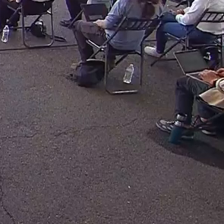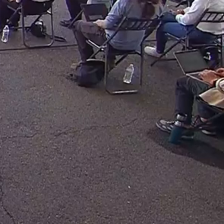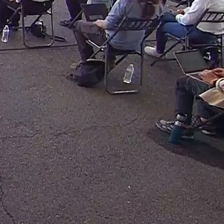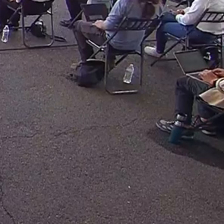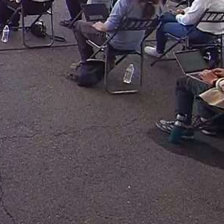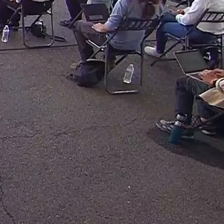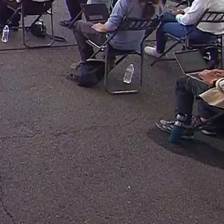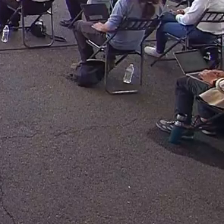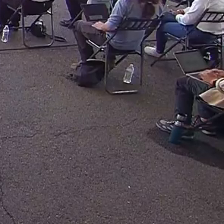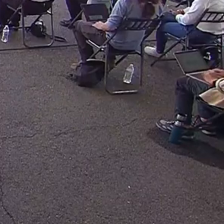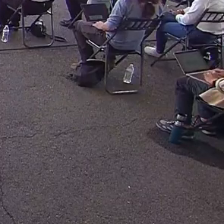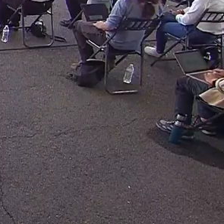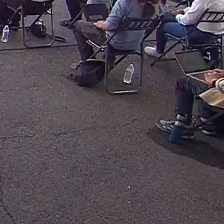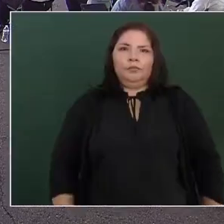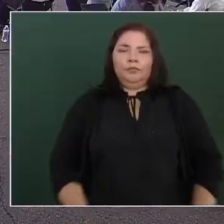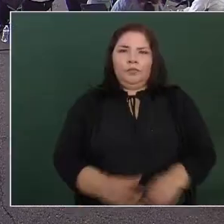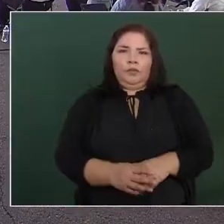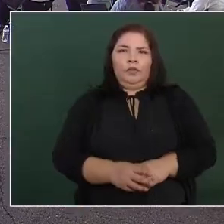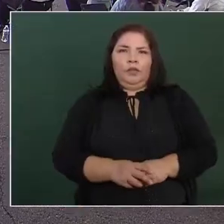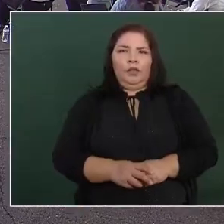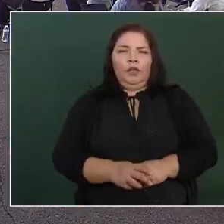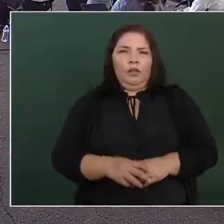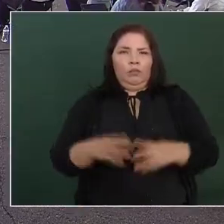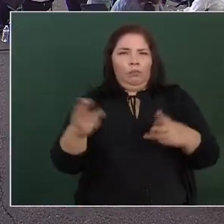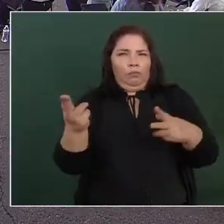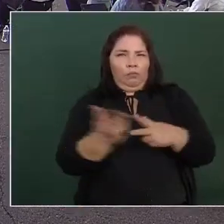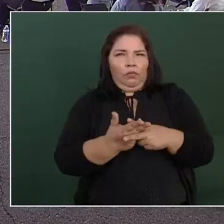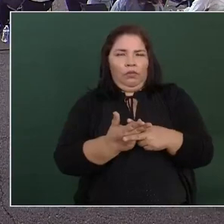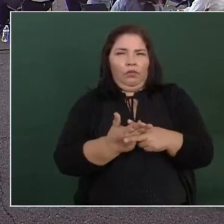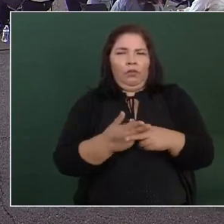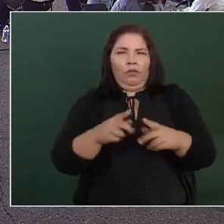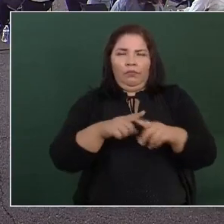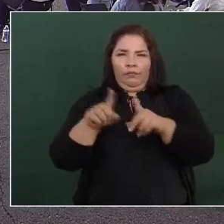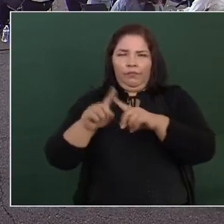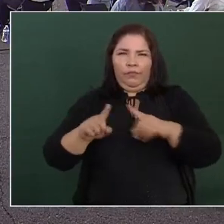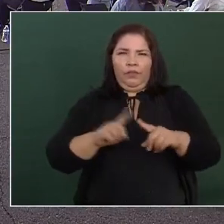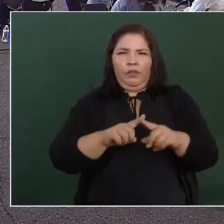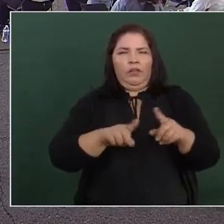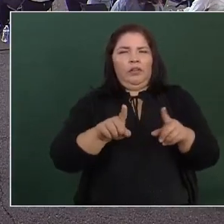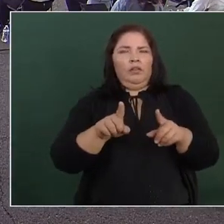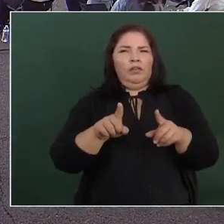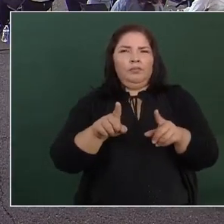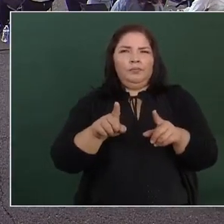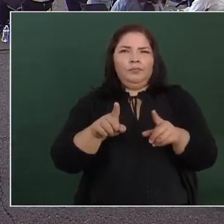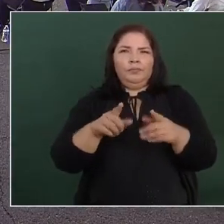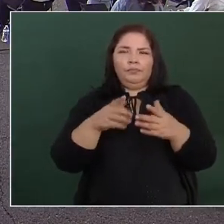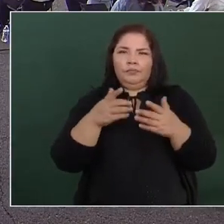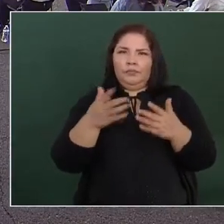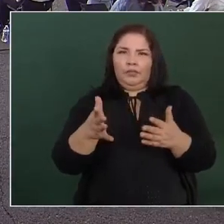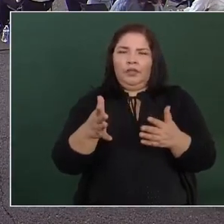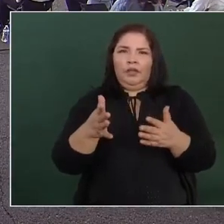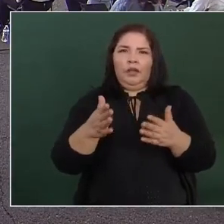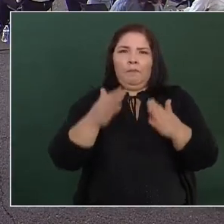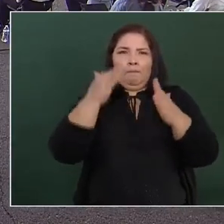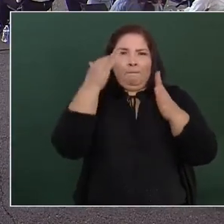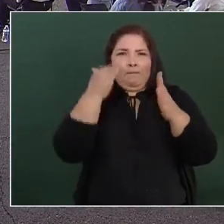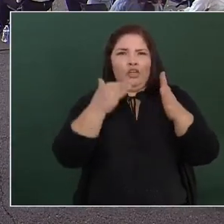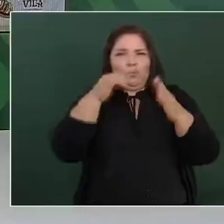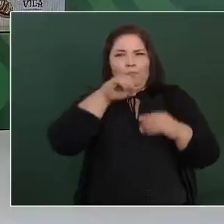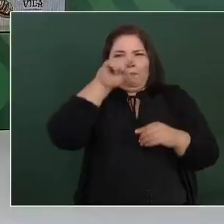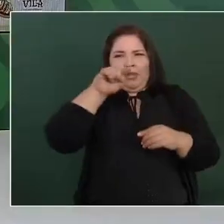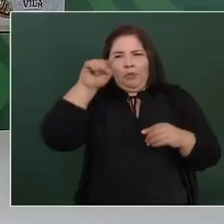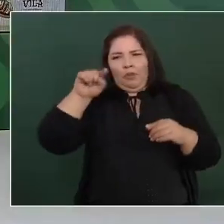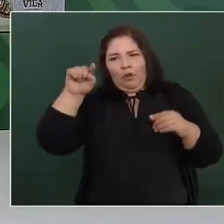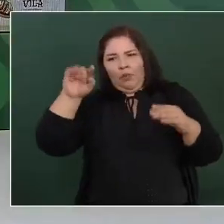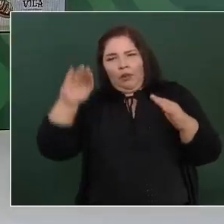fuero común, señor presidente, en la mayoría de los delitos están yendo a la baja y